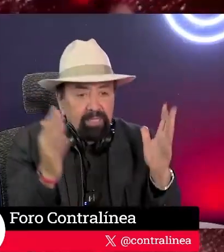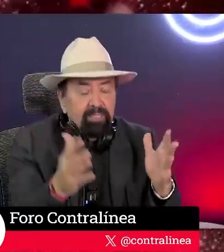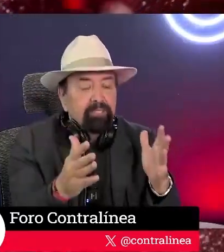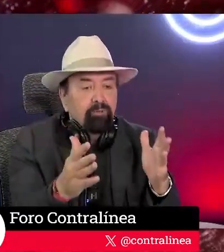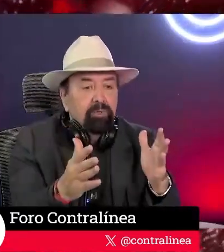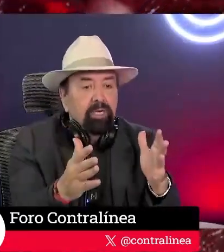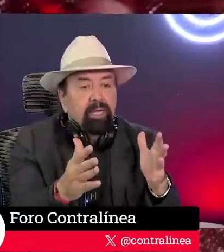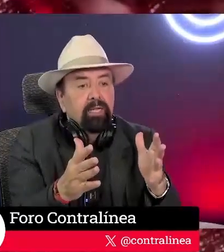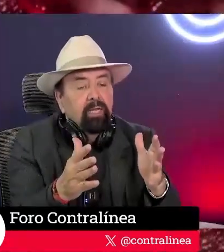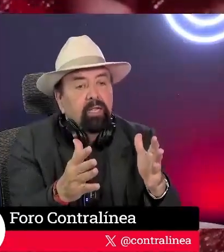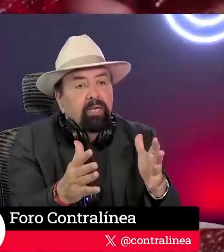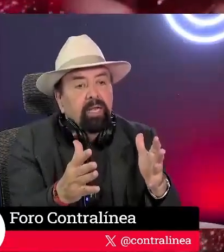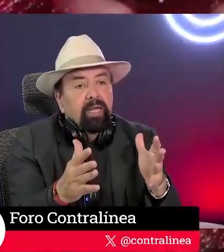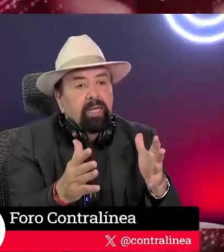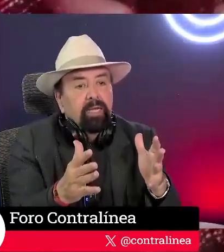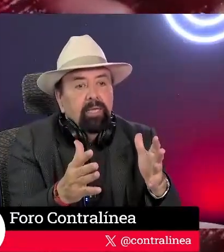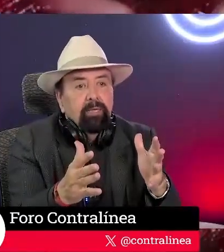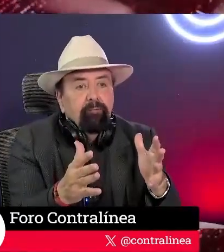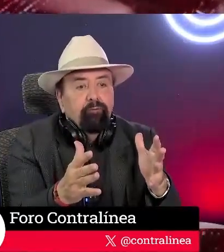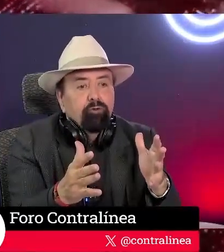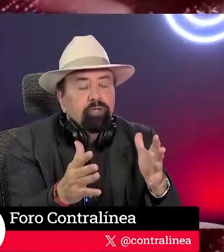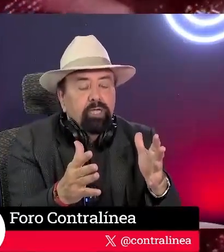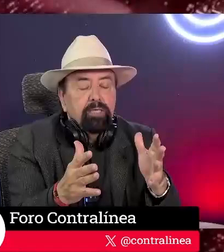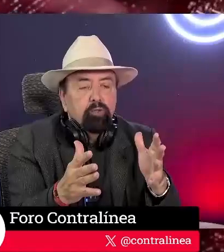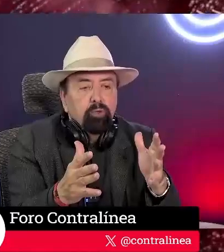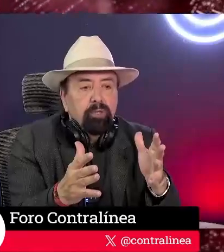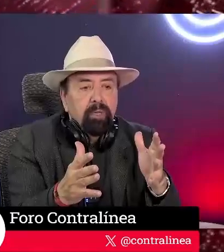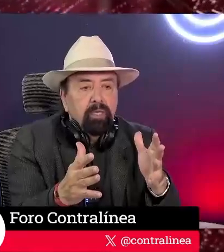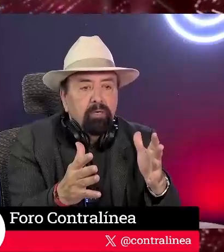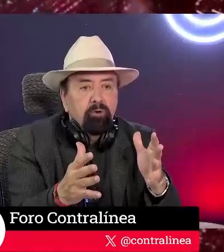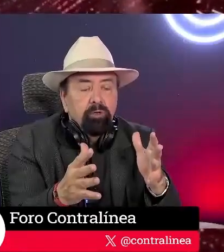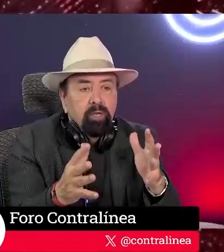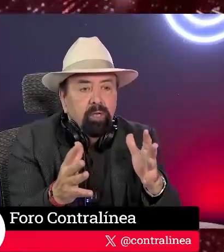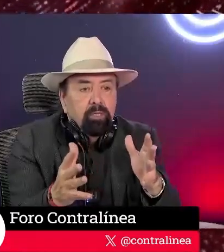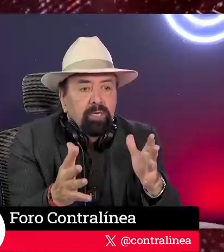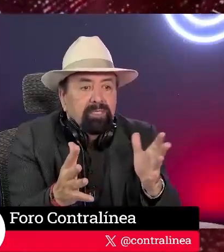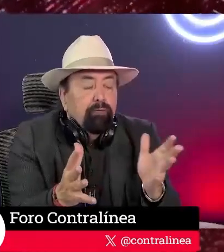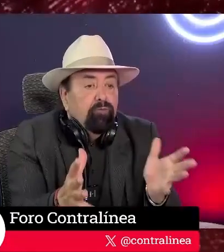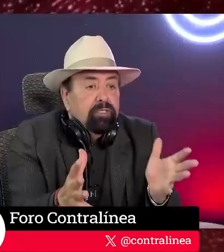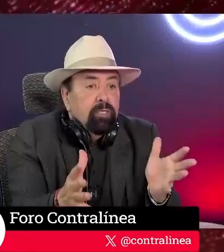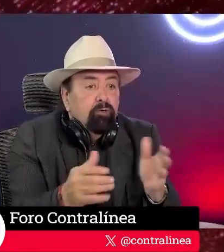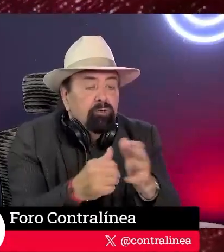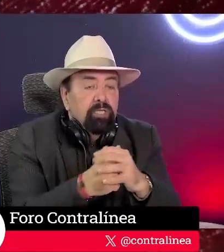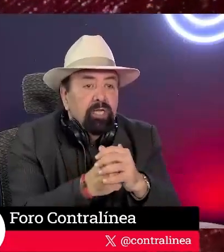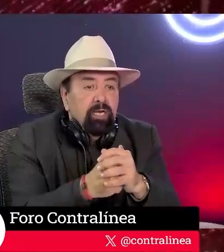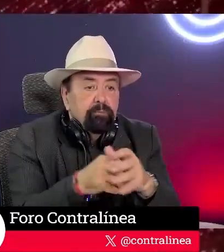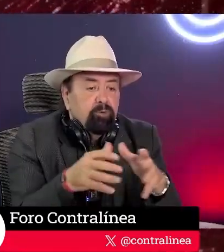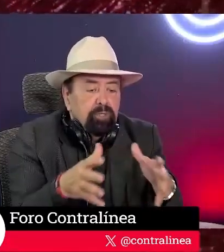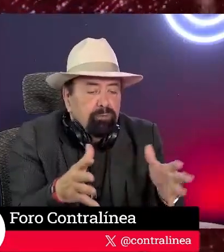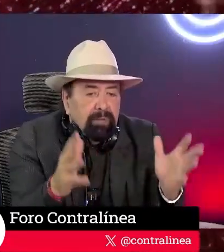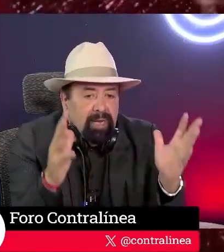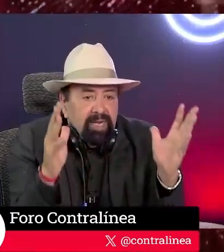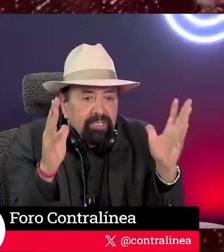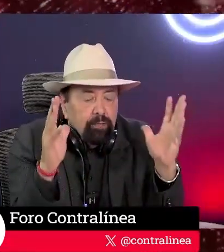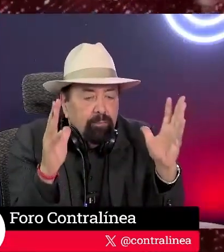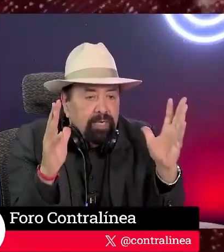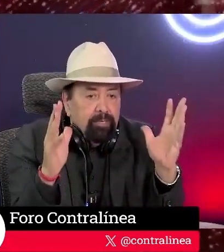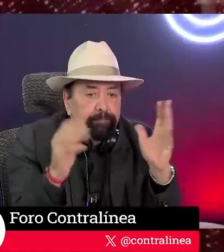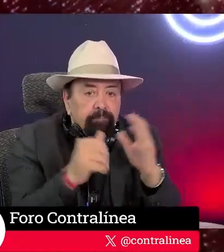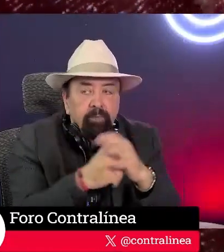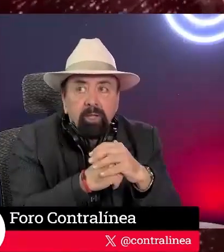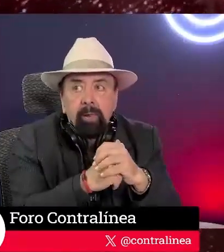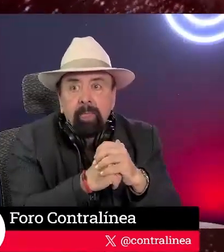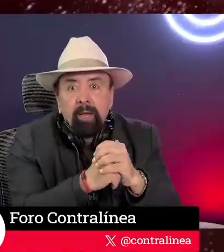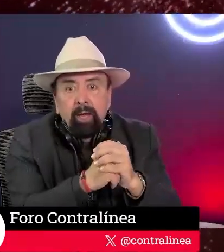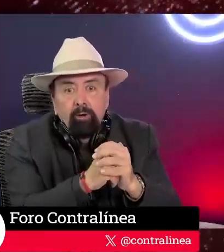las que avanzan sobre la frontera sur de México y es difícil contenerlas porque es una avalancha